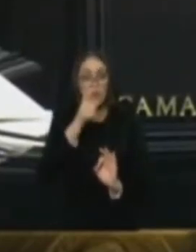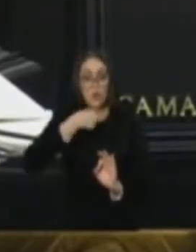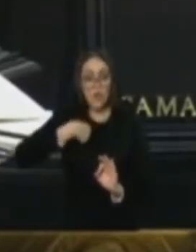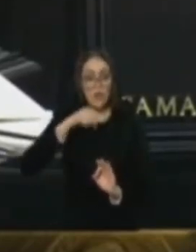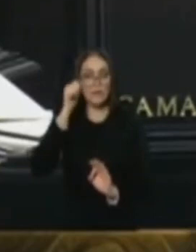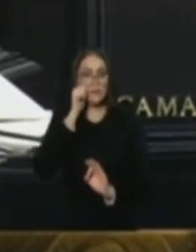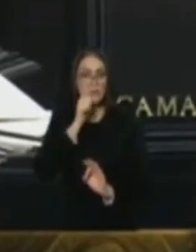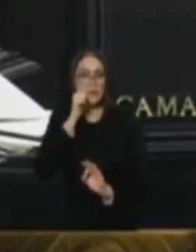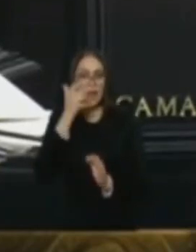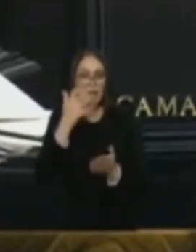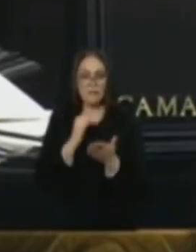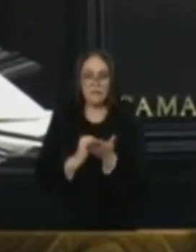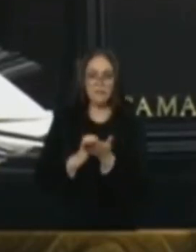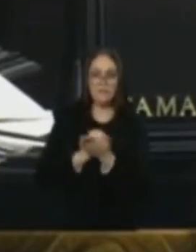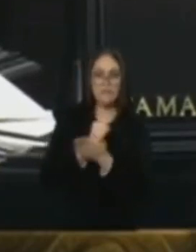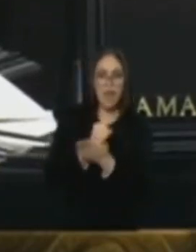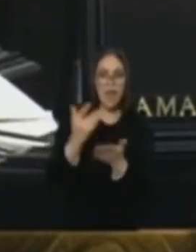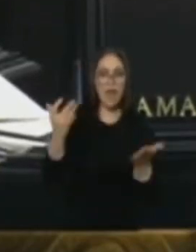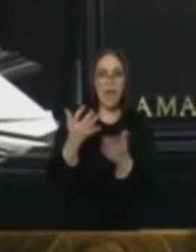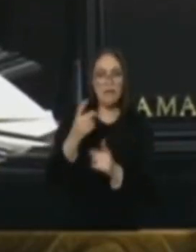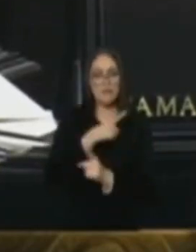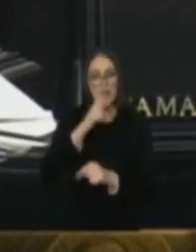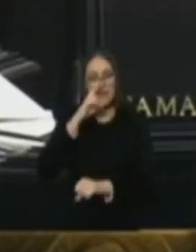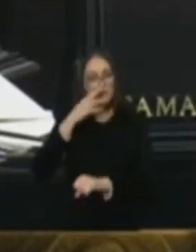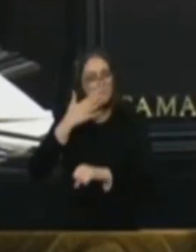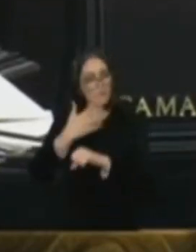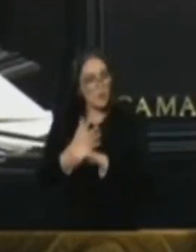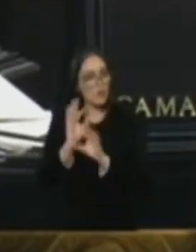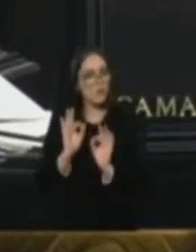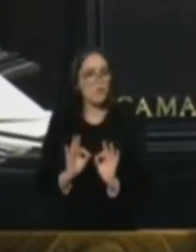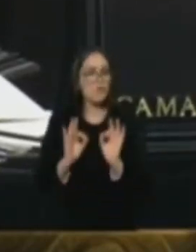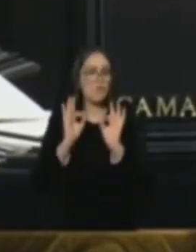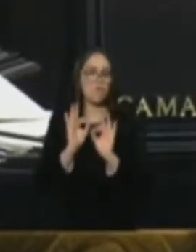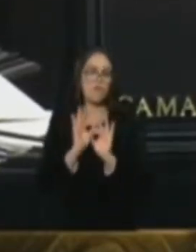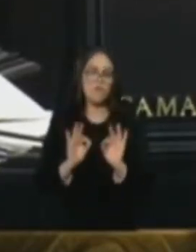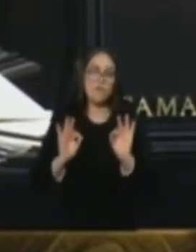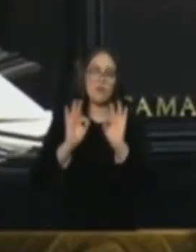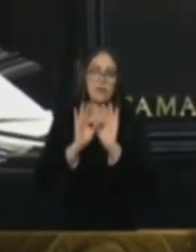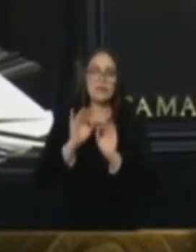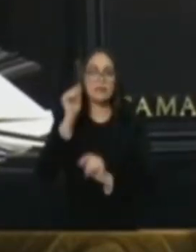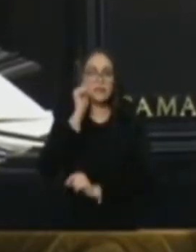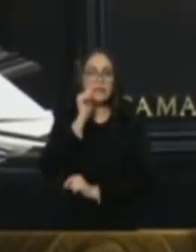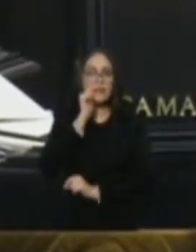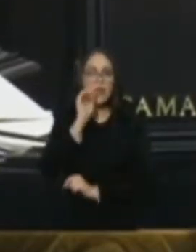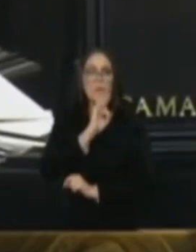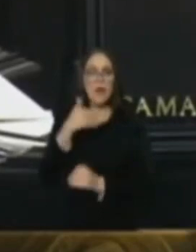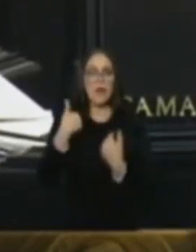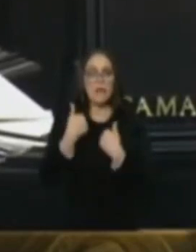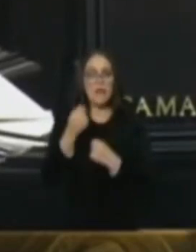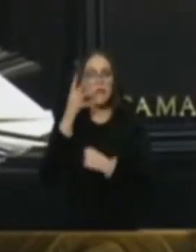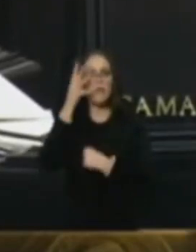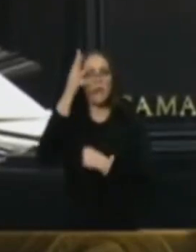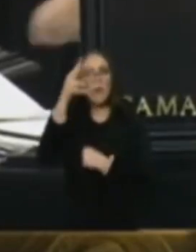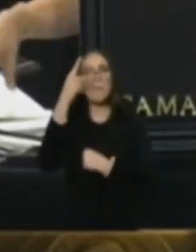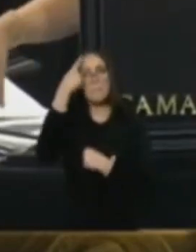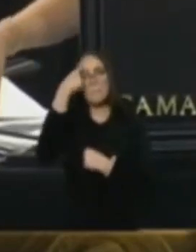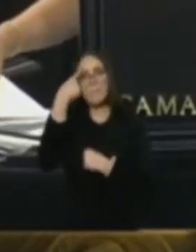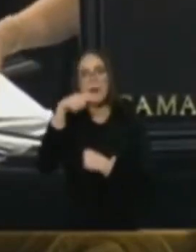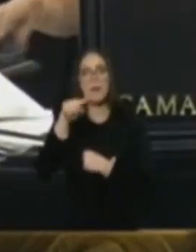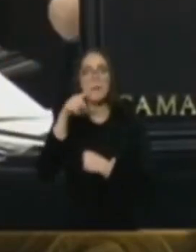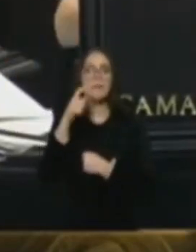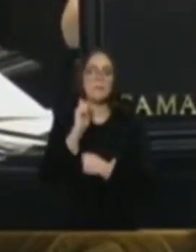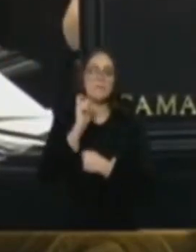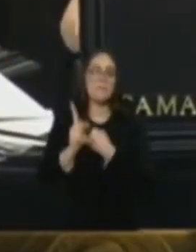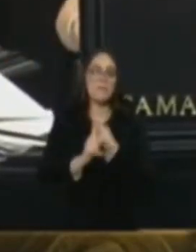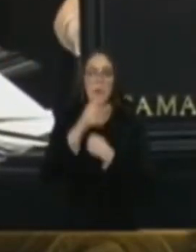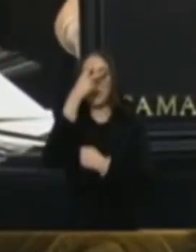con el compromiso y responsabilidad social que nos permitan definir el rumbo y el destino de México.